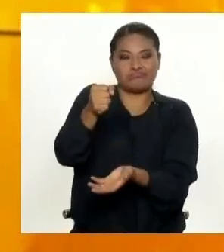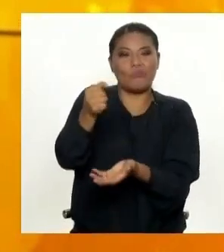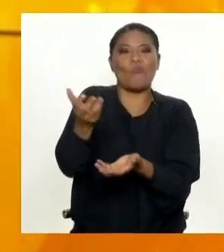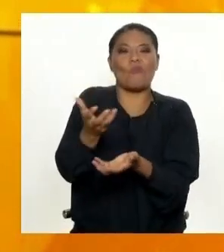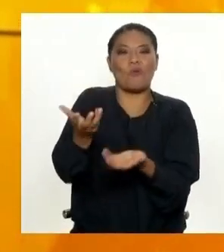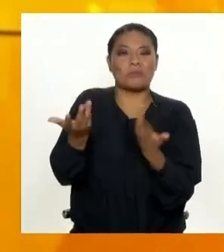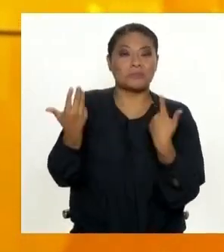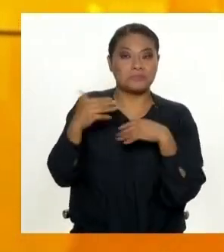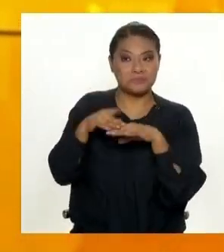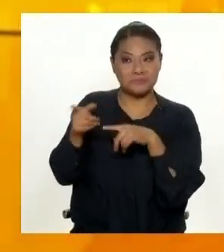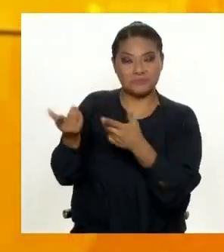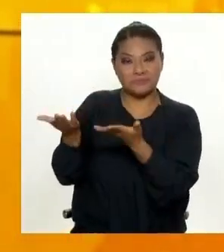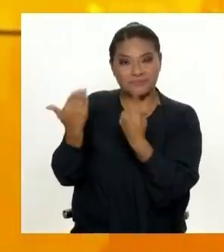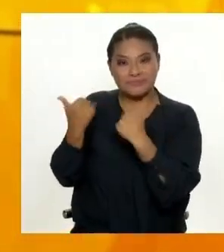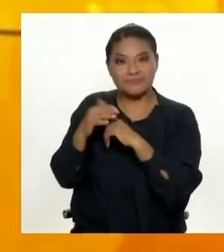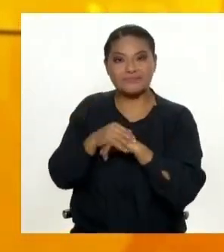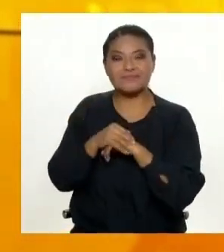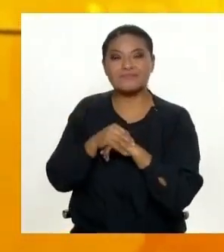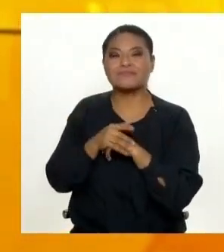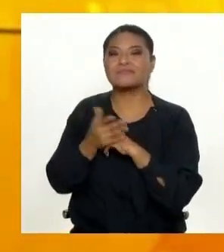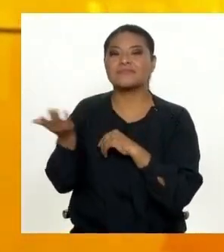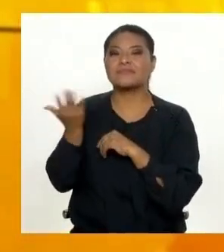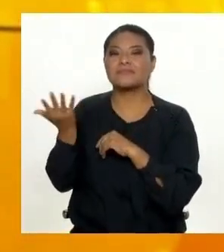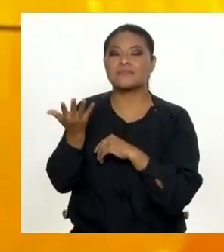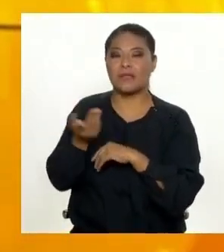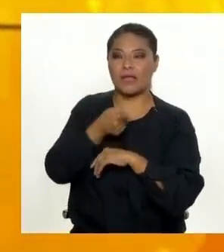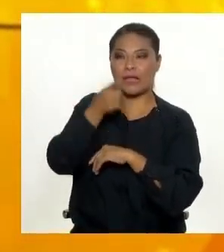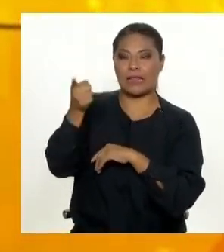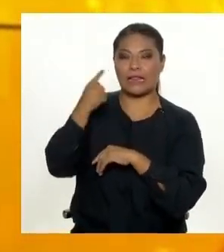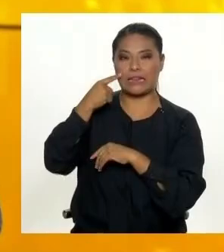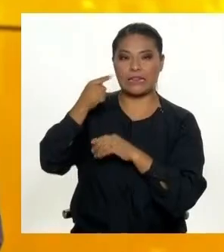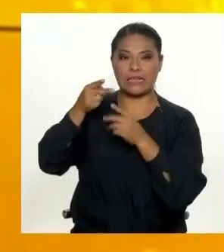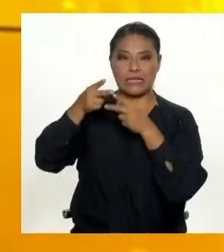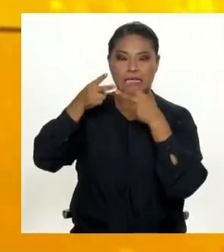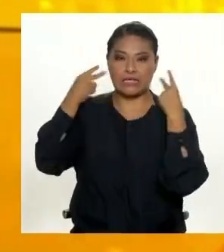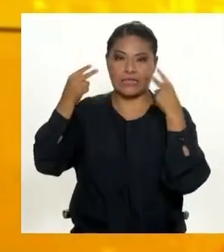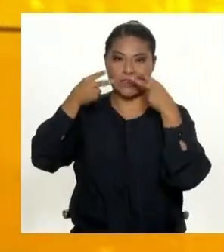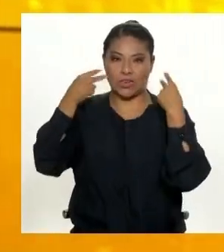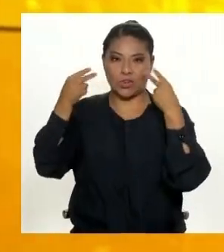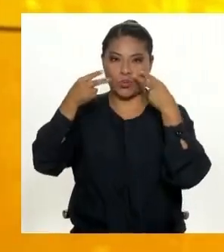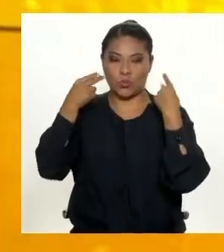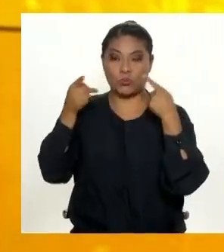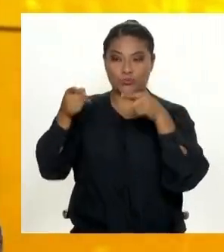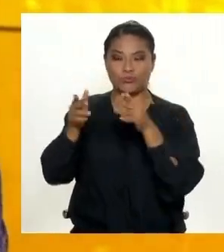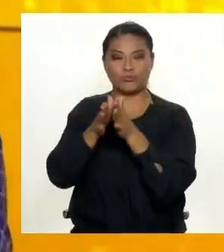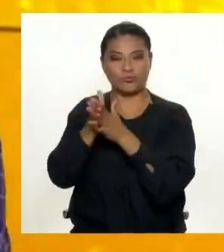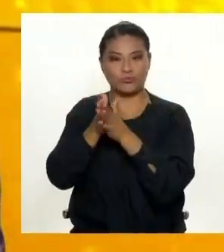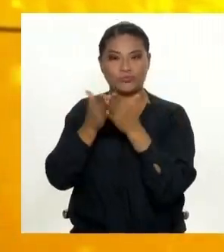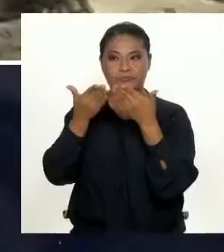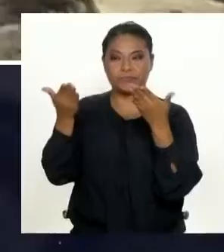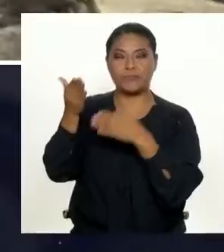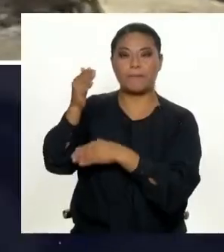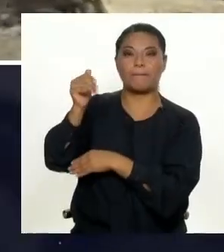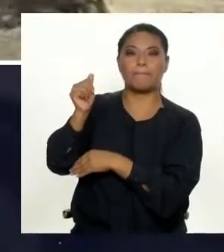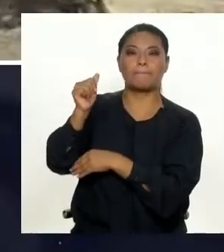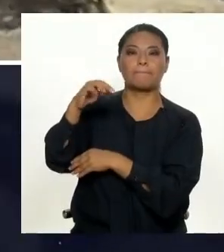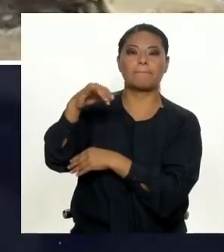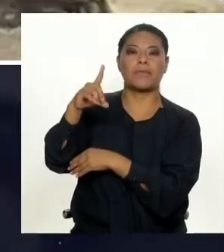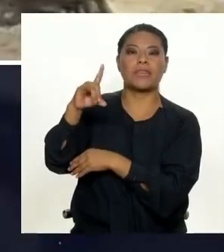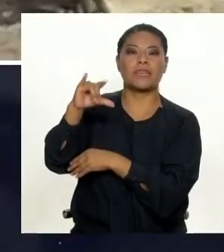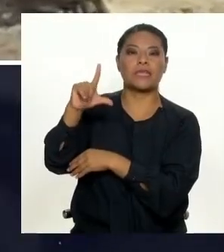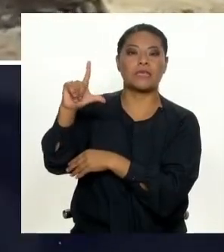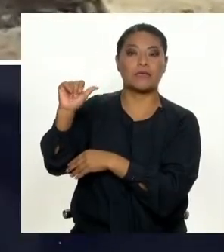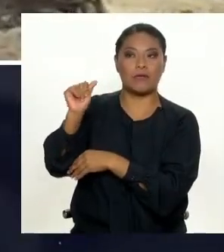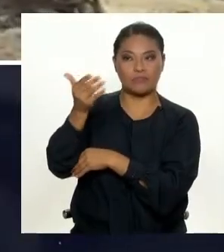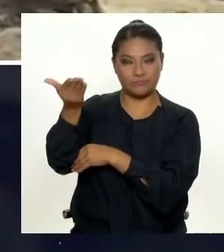esta interrogante, nos vamos directamente hasta Iquitos. ¿Y qué vamos a ver en Iquitos? Ahí está Augusto Padilla, quien nos va a hablar.